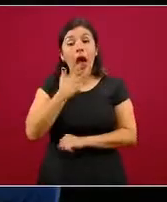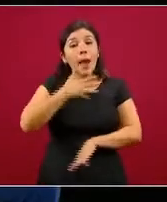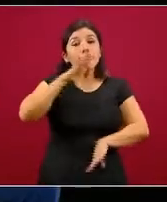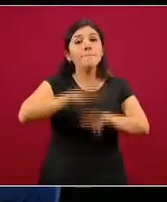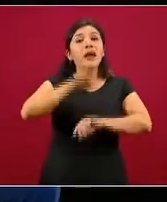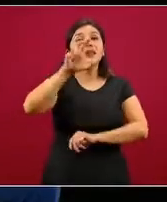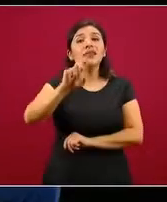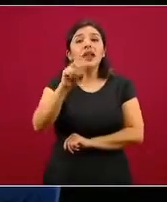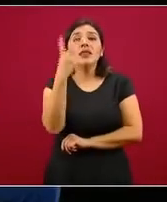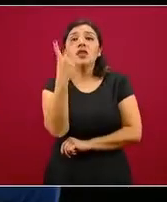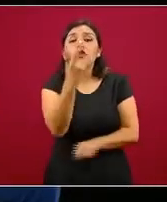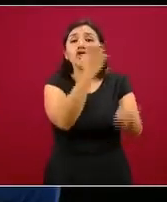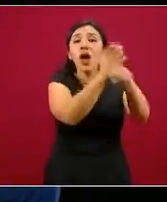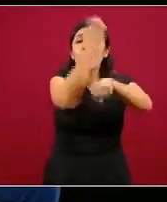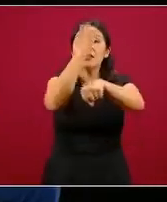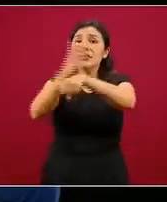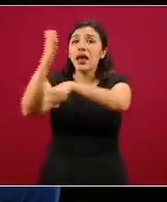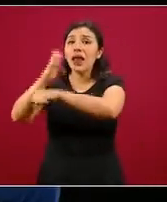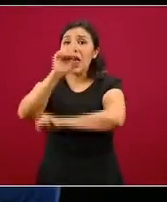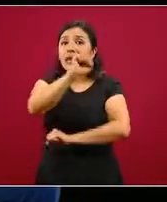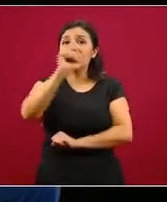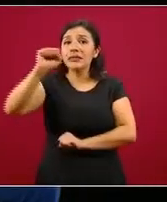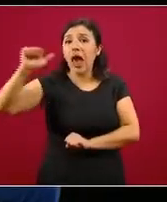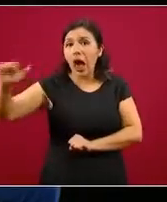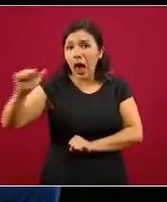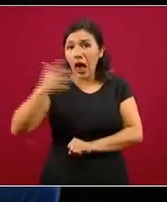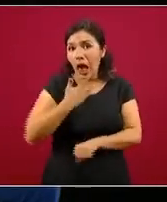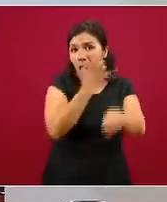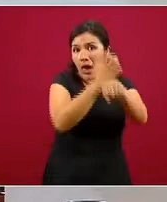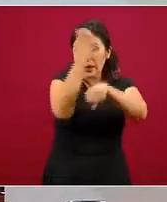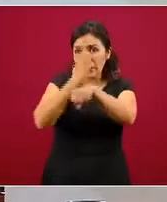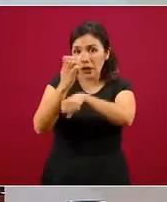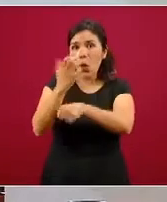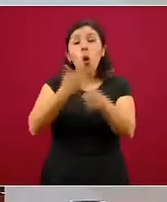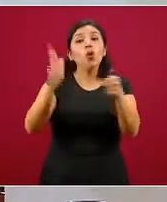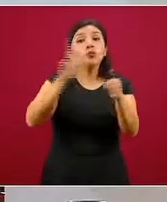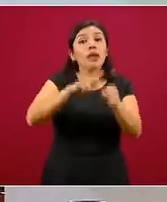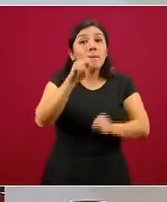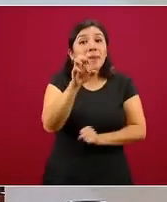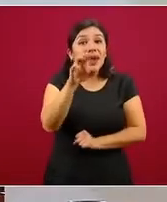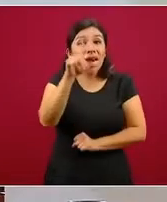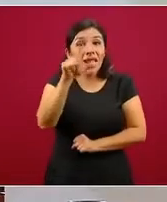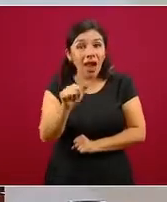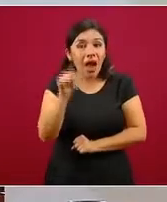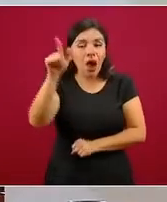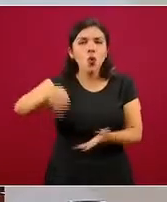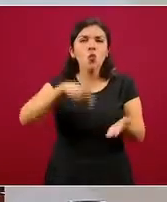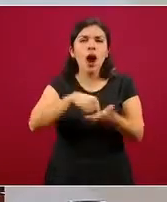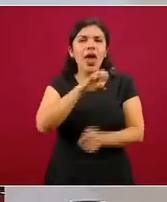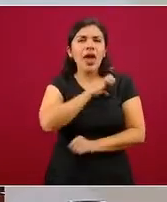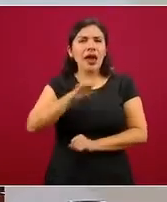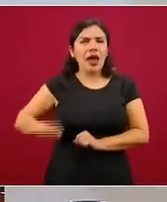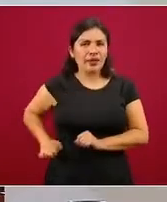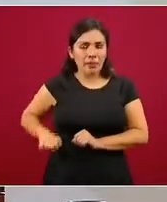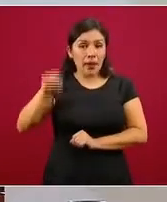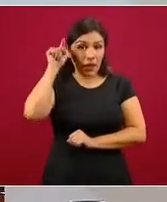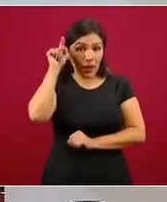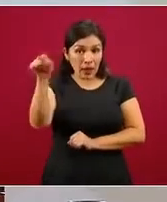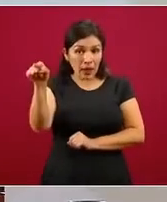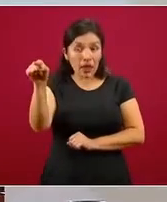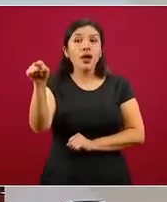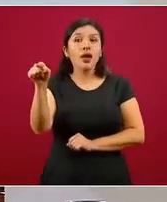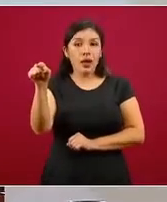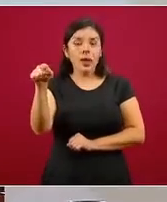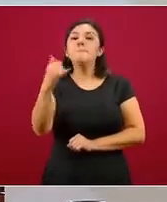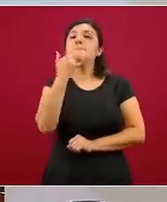32 estatales, Secretarías de Salud estatales. El Hospital La Perla, que está en Ecatepec, es